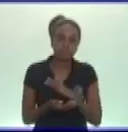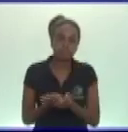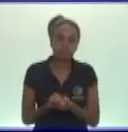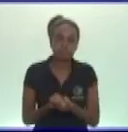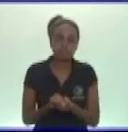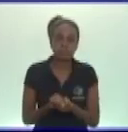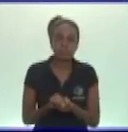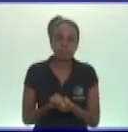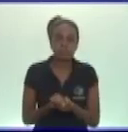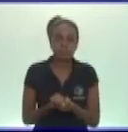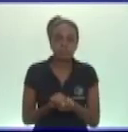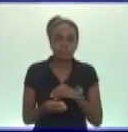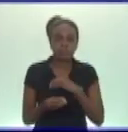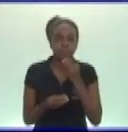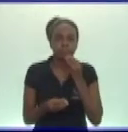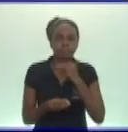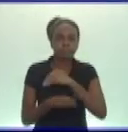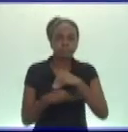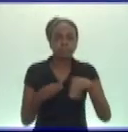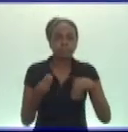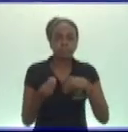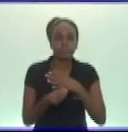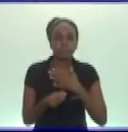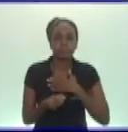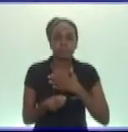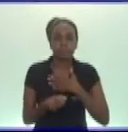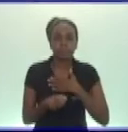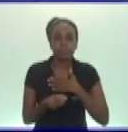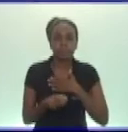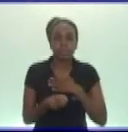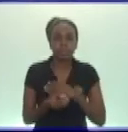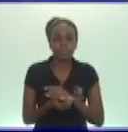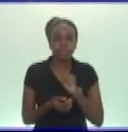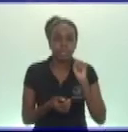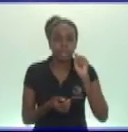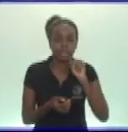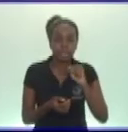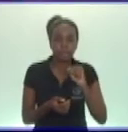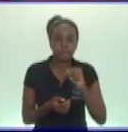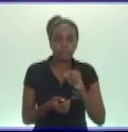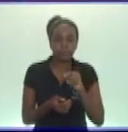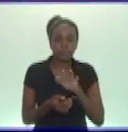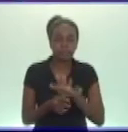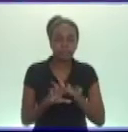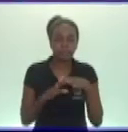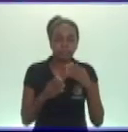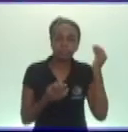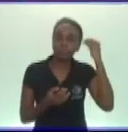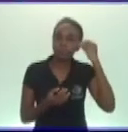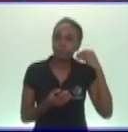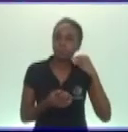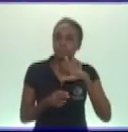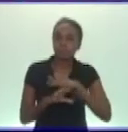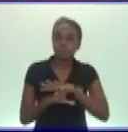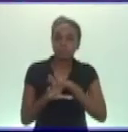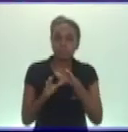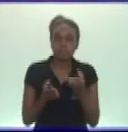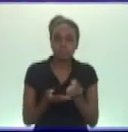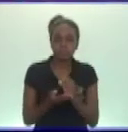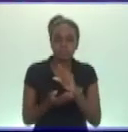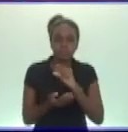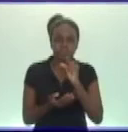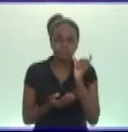ser sustituidas por los pronombres demostrativos, esto, eso y aquello. Y con estos elementos a tener en